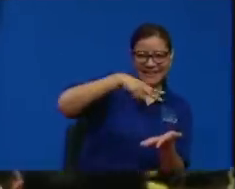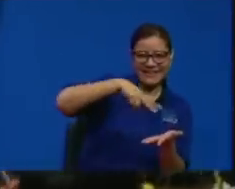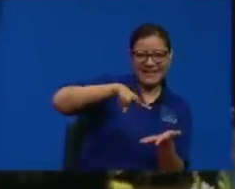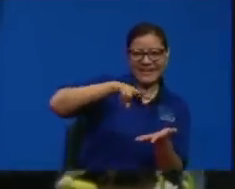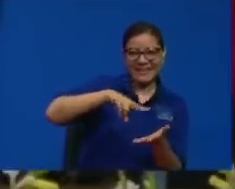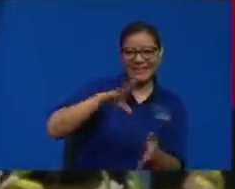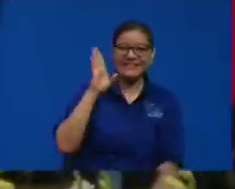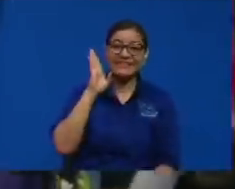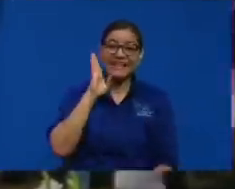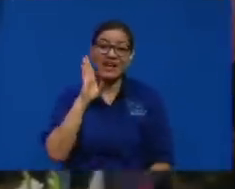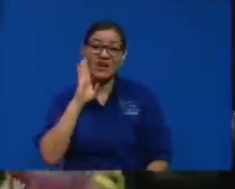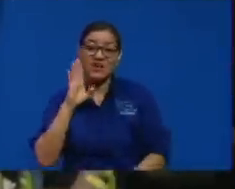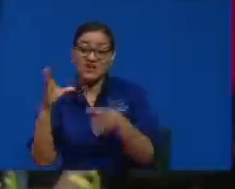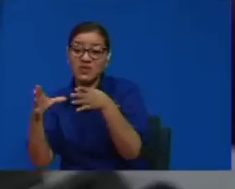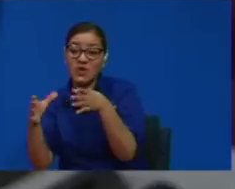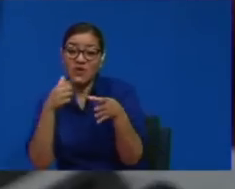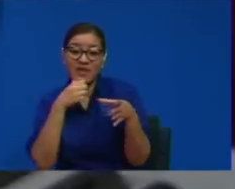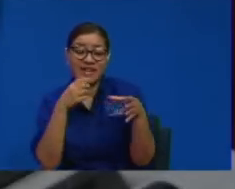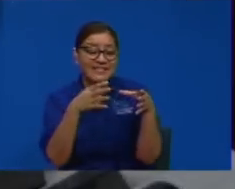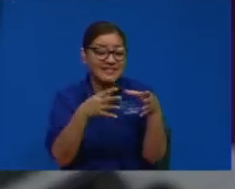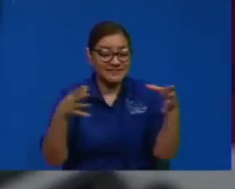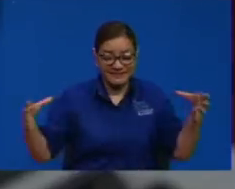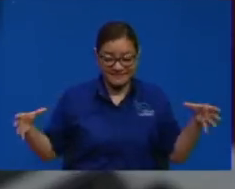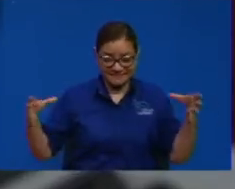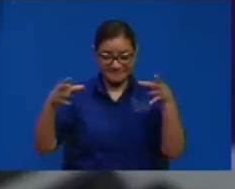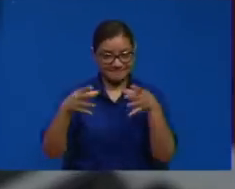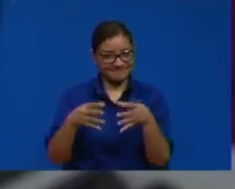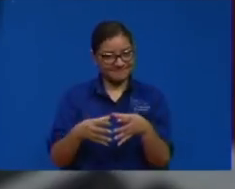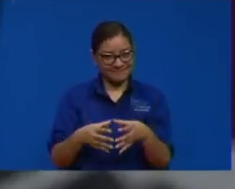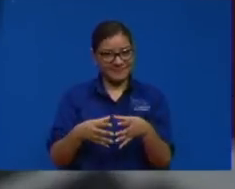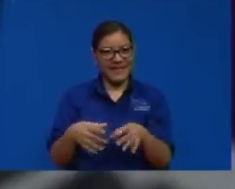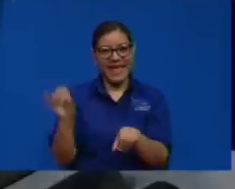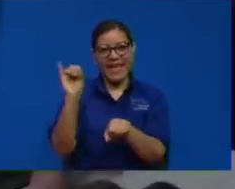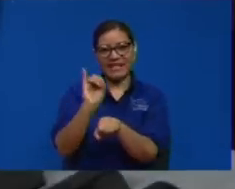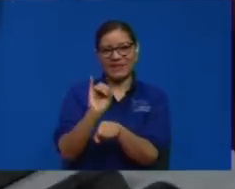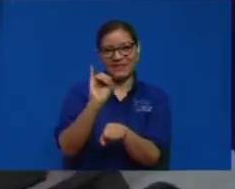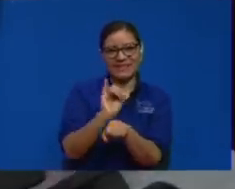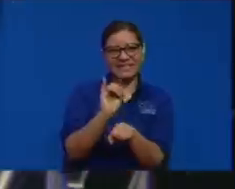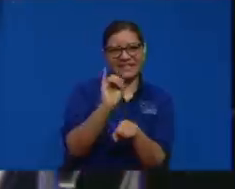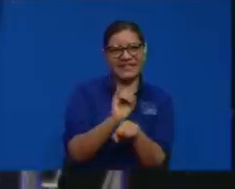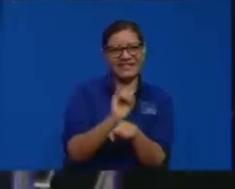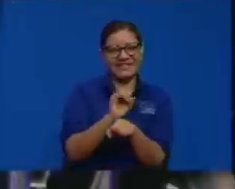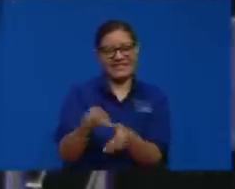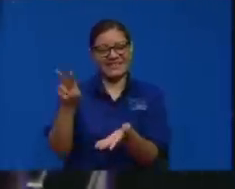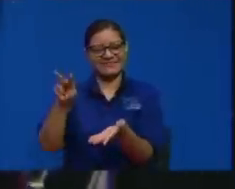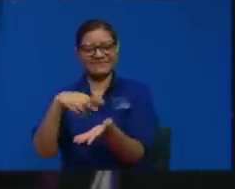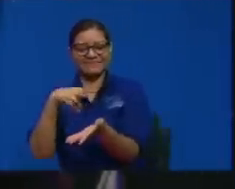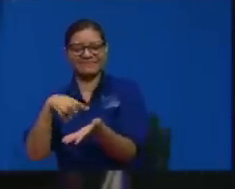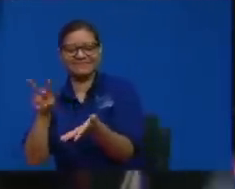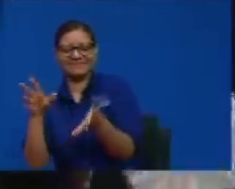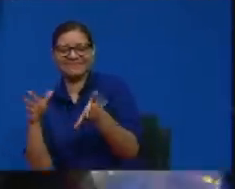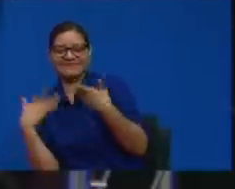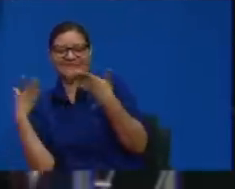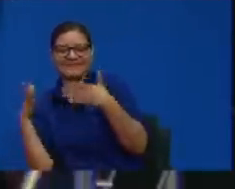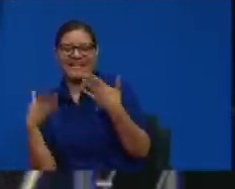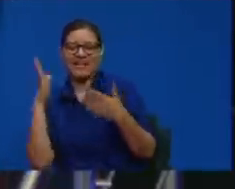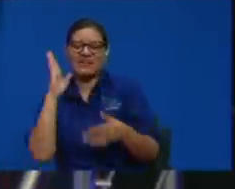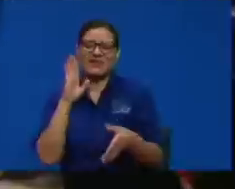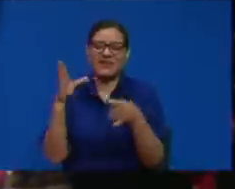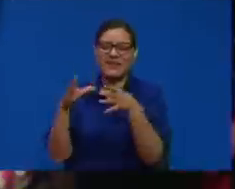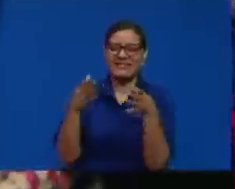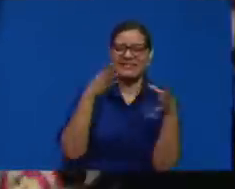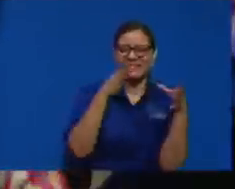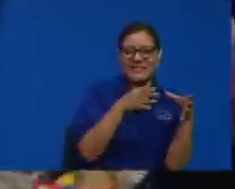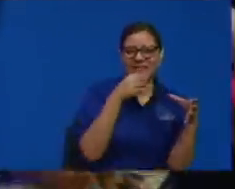se alegrará en la danza los jóvenes y ancianos juntamente? Entonces la iglesia se alegrará en la danza